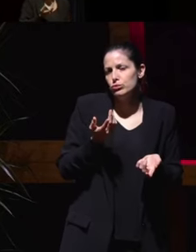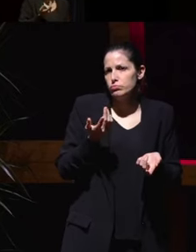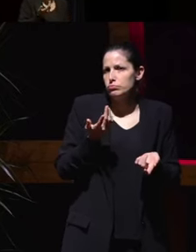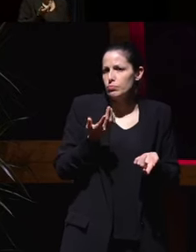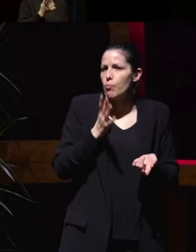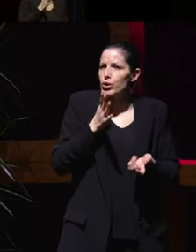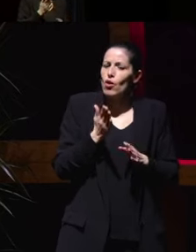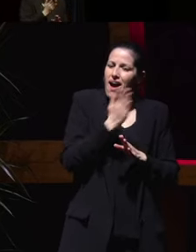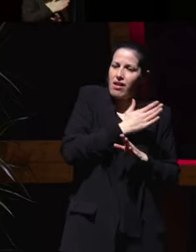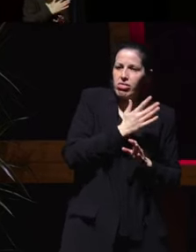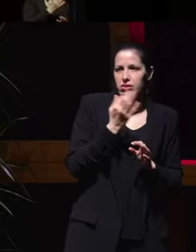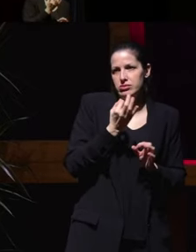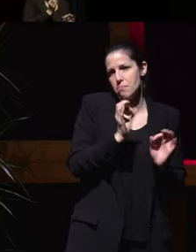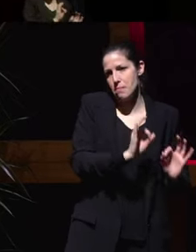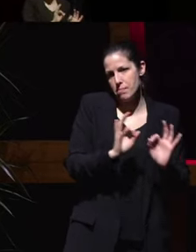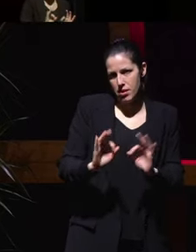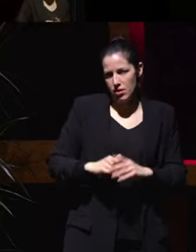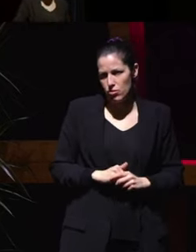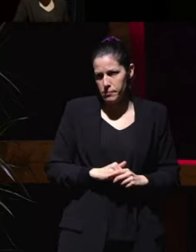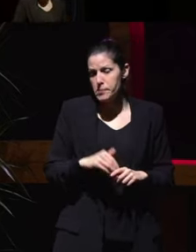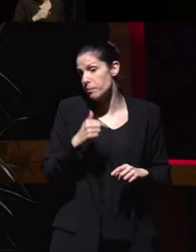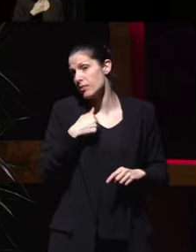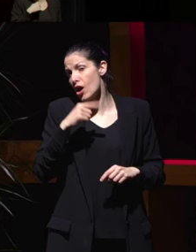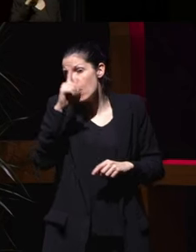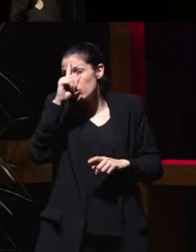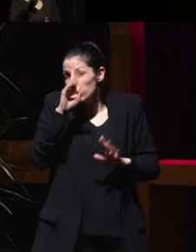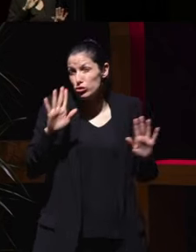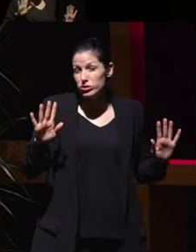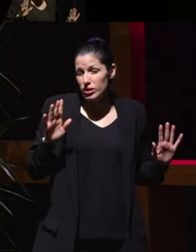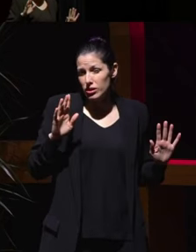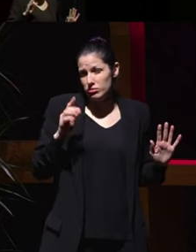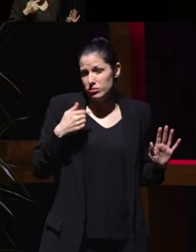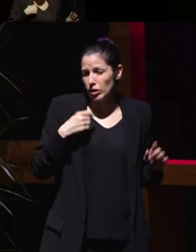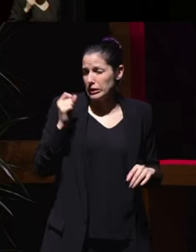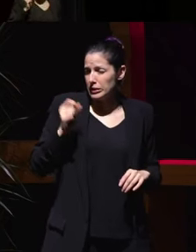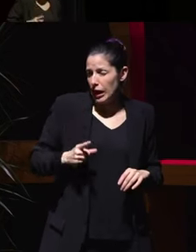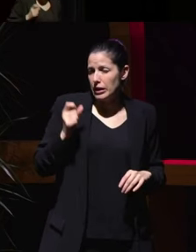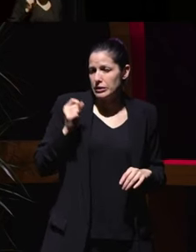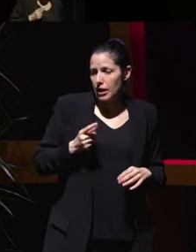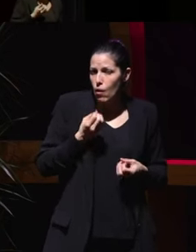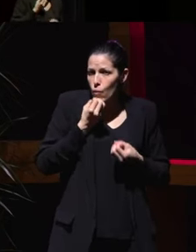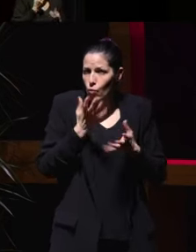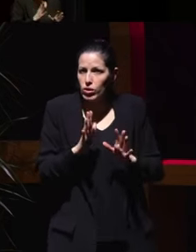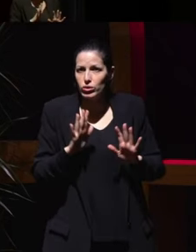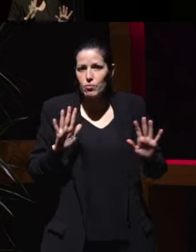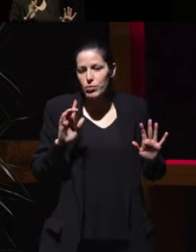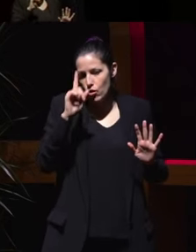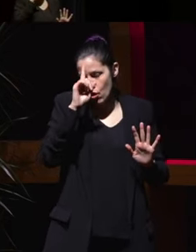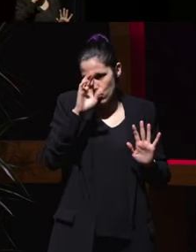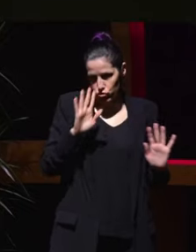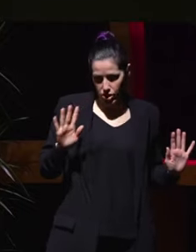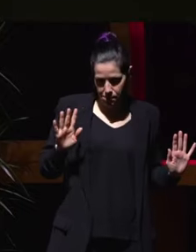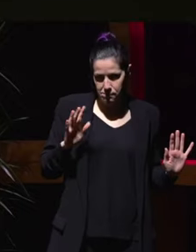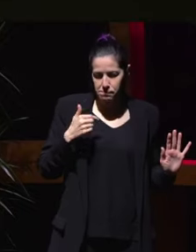preparación. Non sei se estaría preparada, é algo que sempre digo, e logo veremos as que sí que están preparadas neste momento para